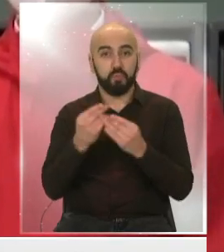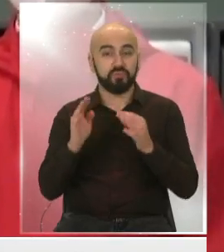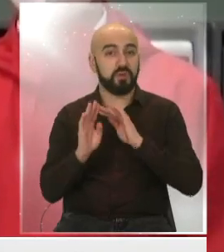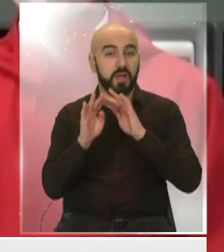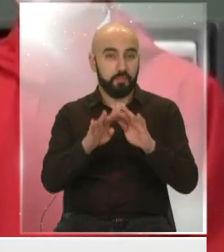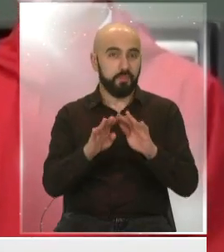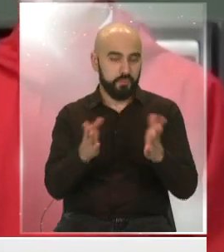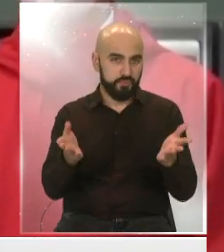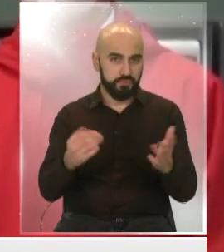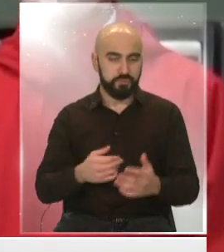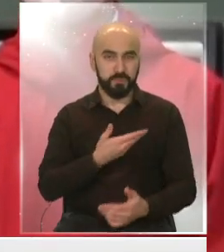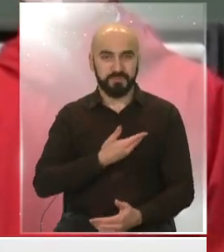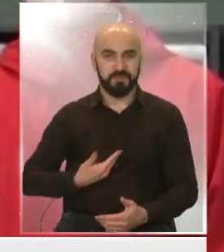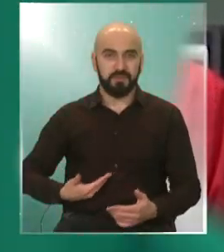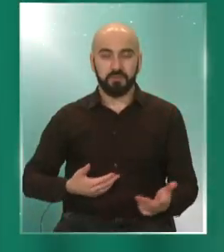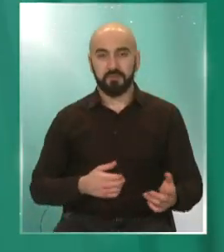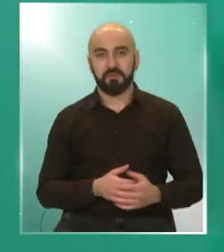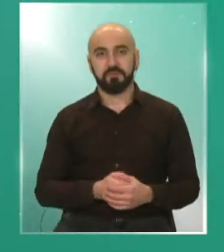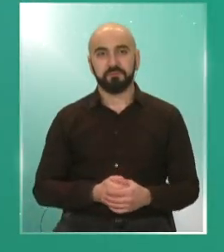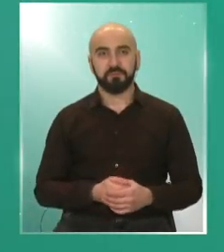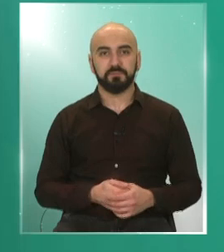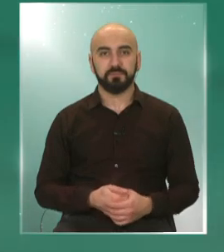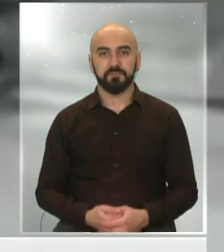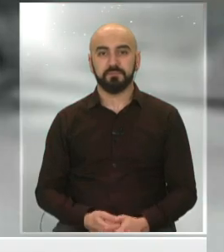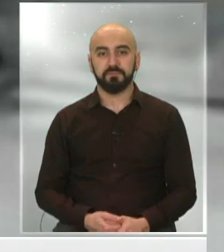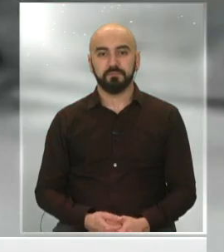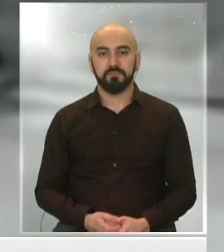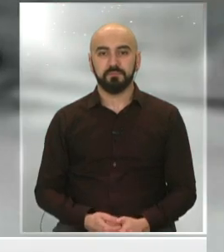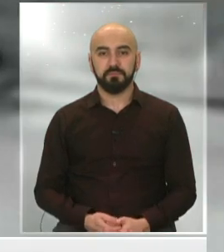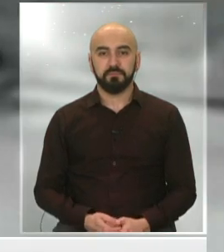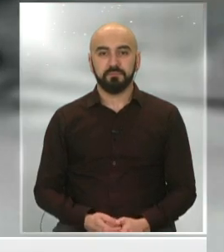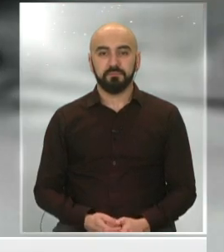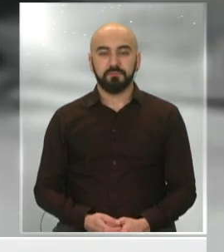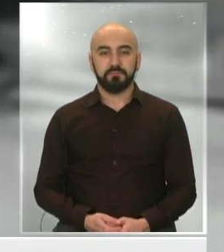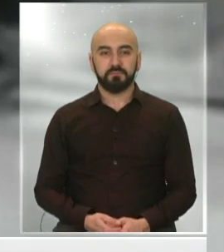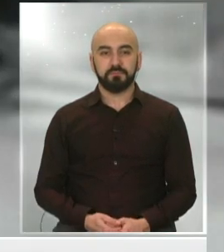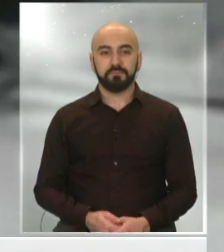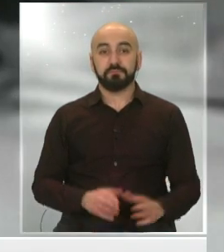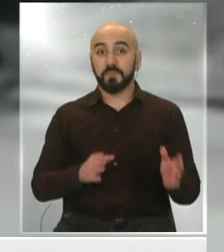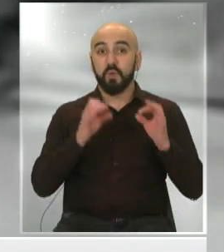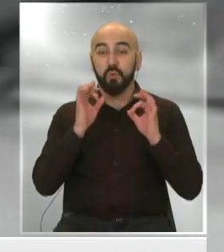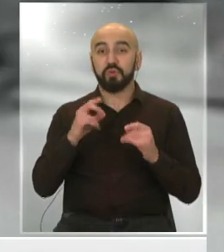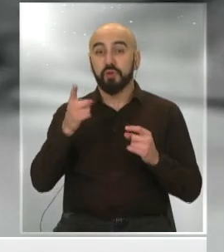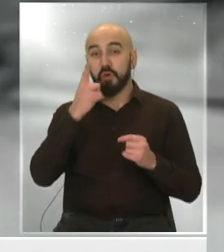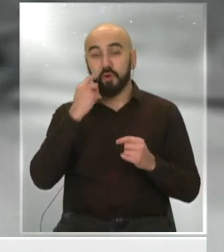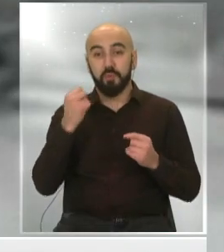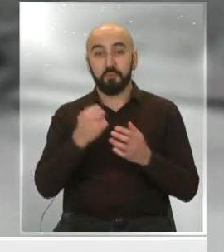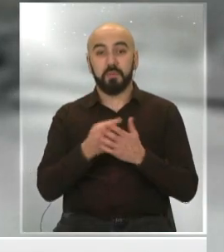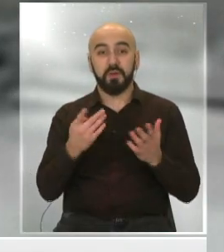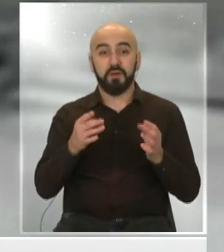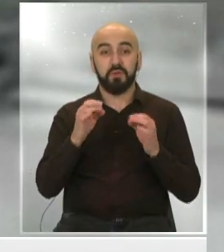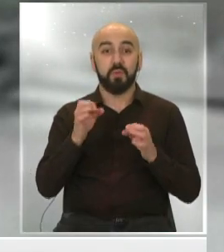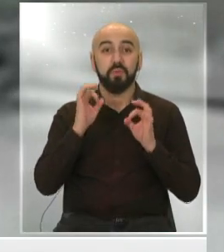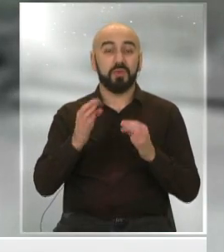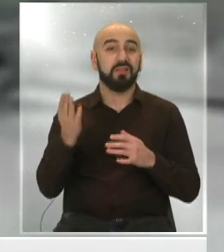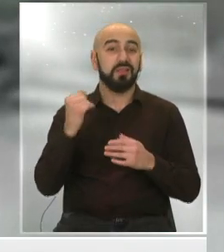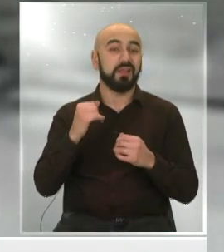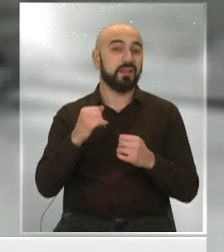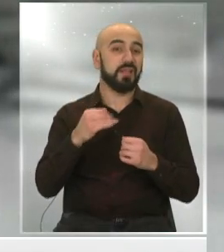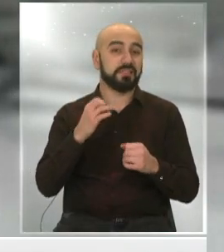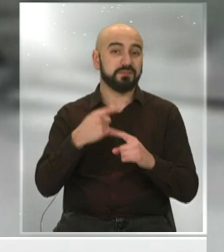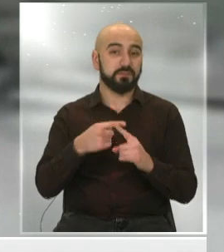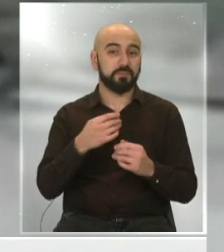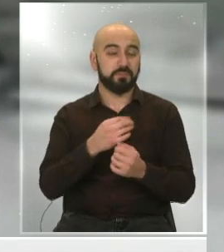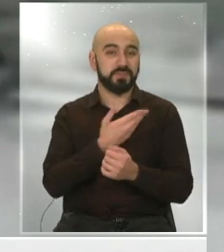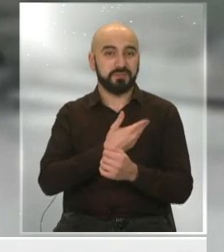peruanos. Él llegó como un garante de corrupción, pues acuérdese. Y después de que renunciara su antecesor, Pedro Pablo Kuczynski,